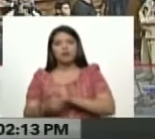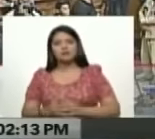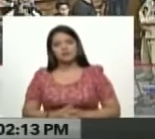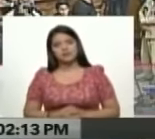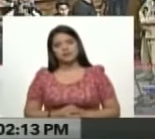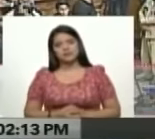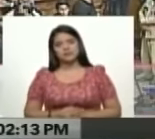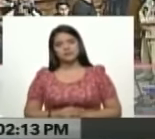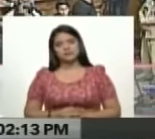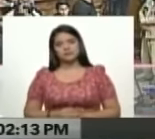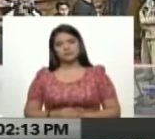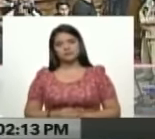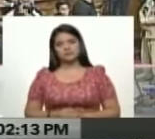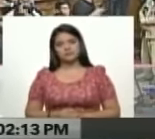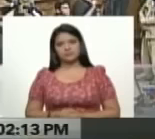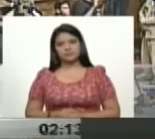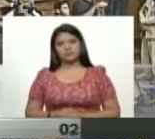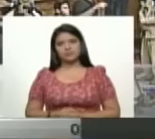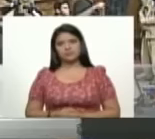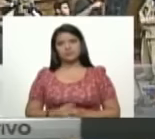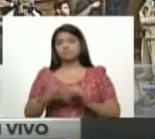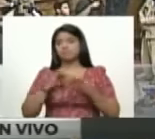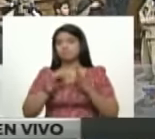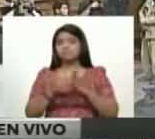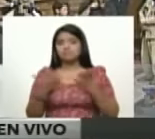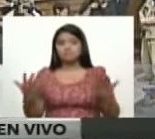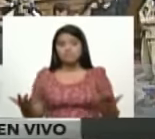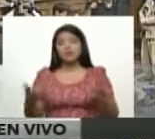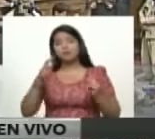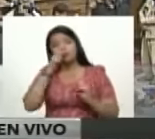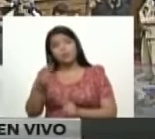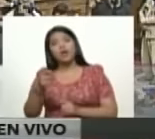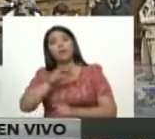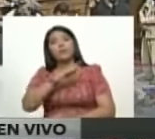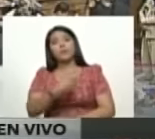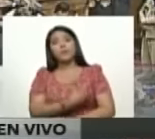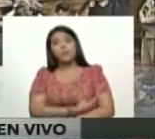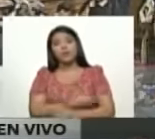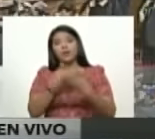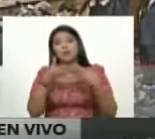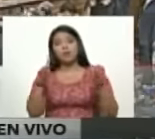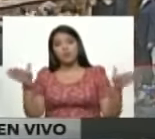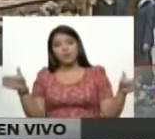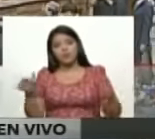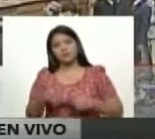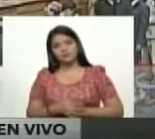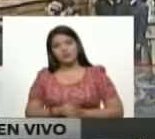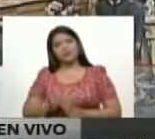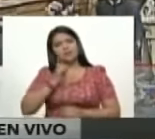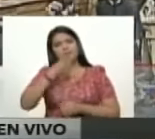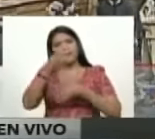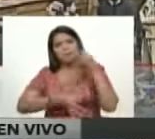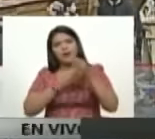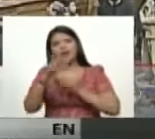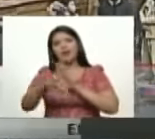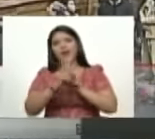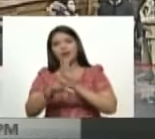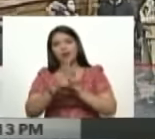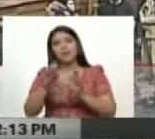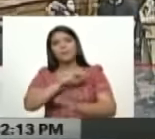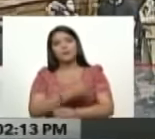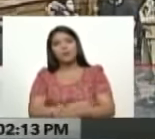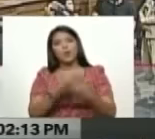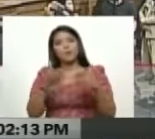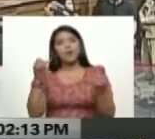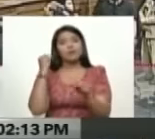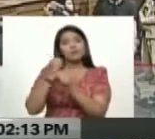alguna manera reivindicaciones para el poder popular, entre las que hay que destacar la ley orgánica del poder popular para el trabajo